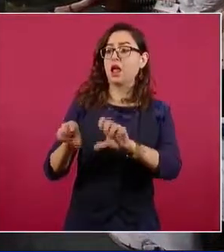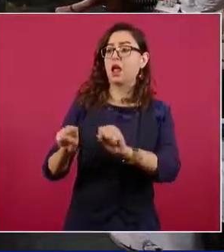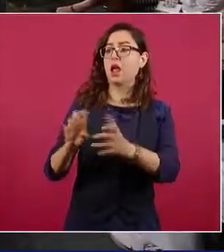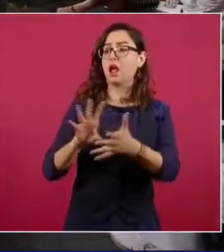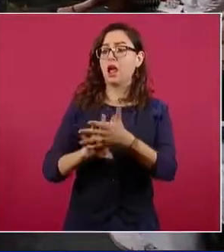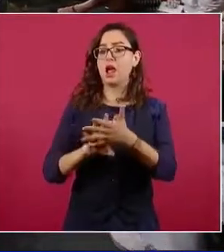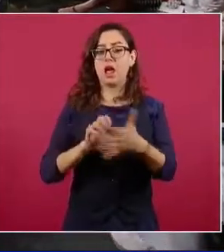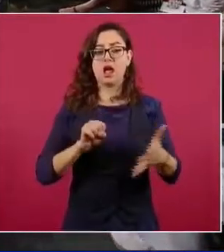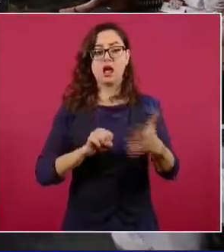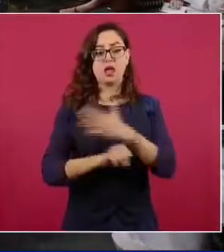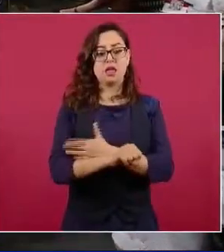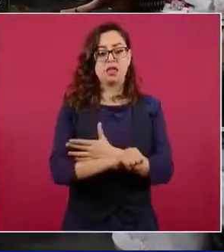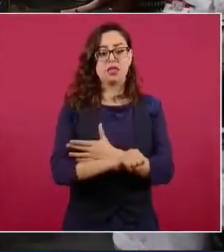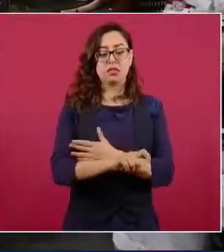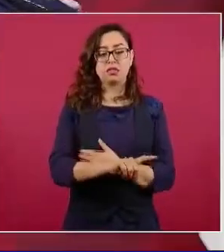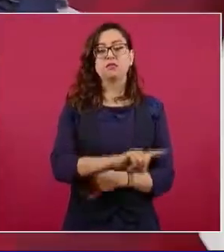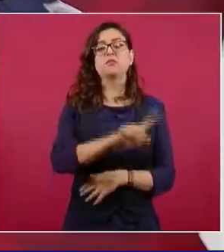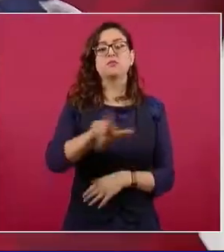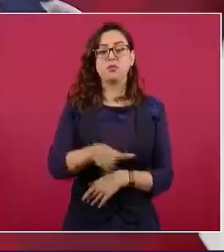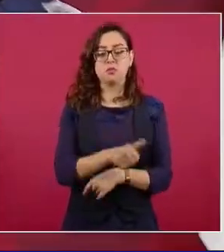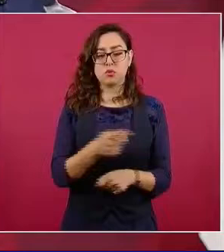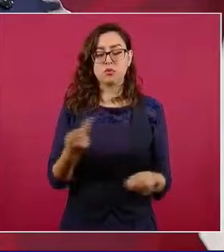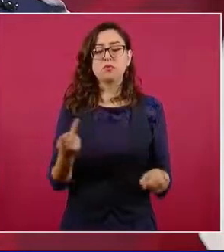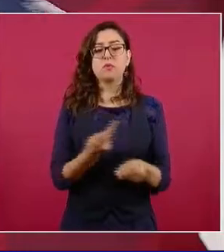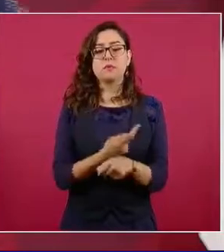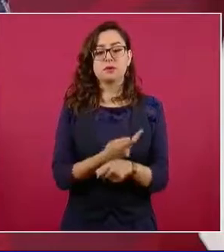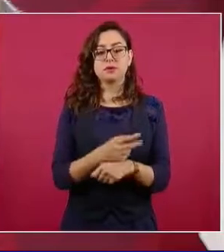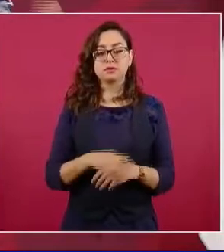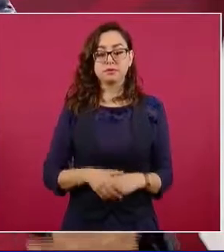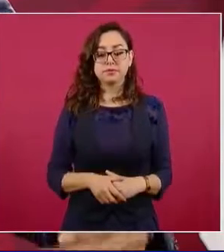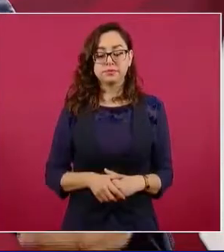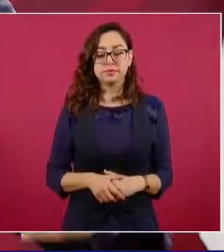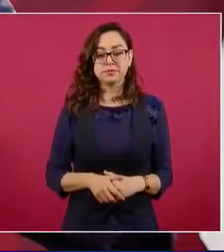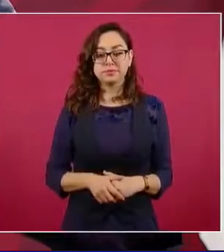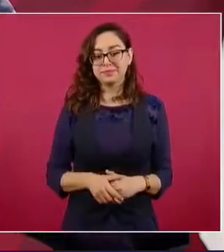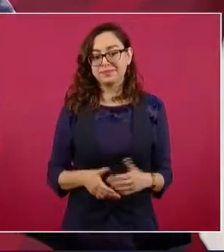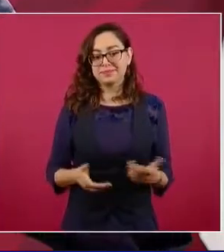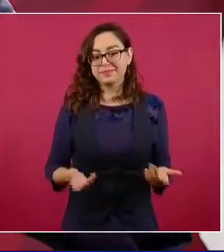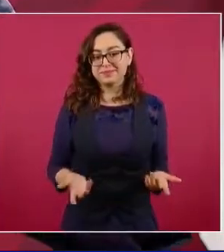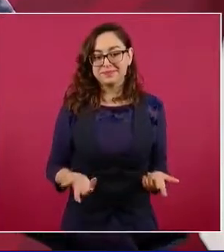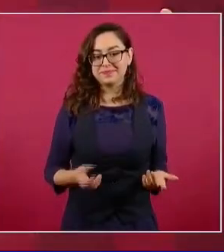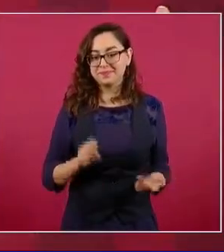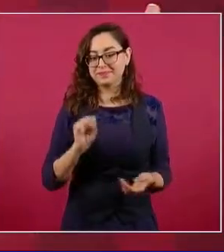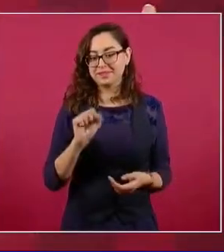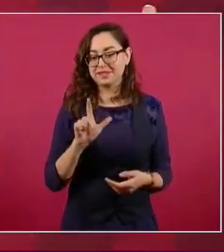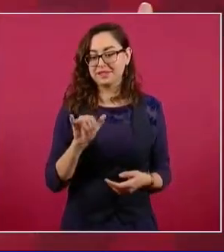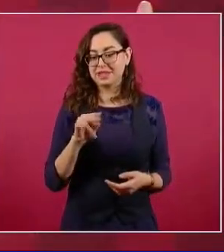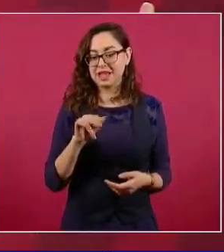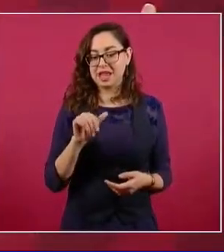Pues en el gobierno de Salinas, lo hemos dicho,